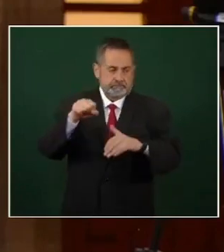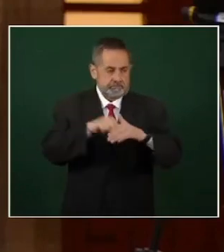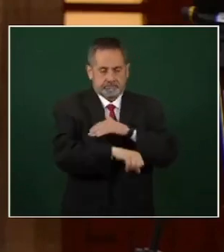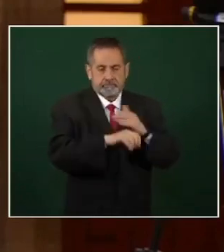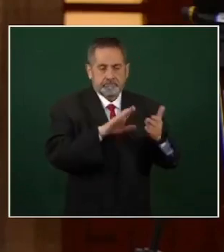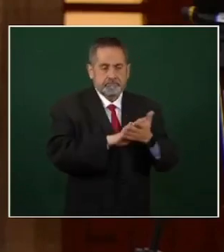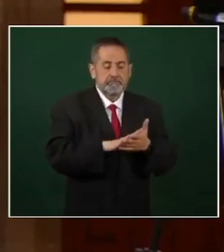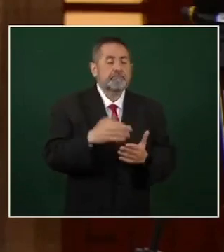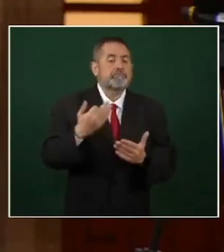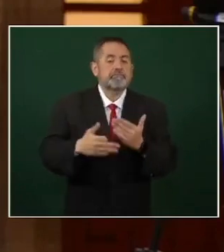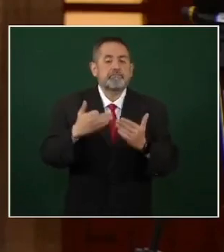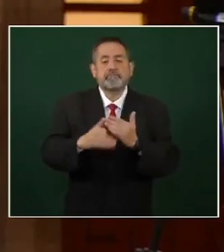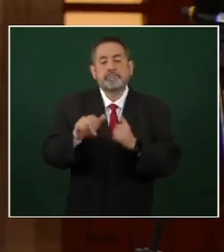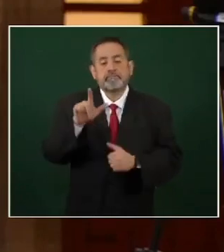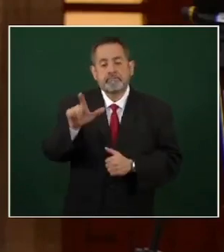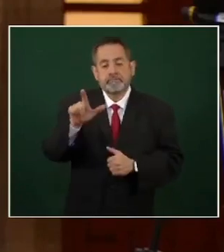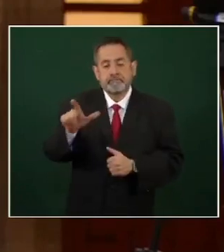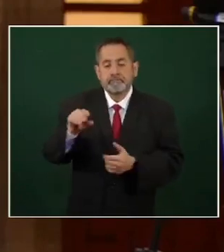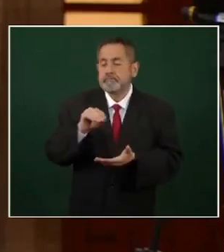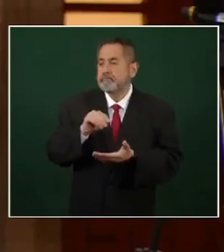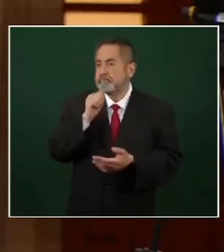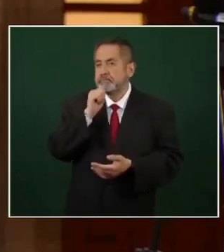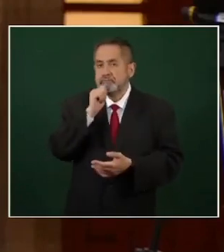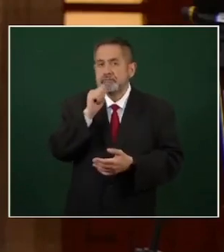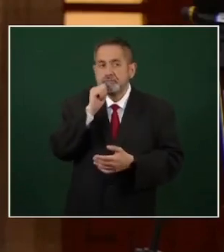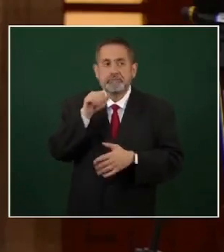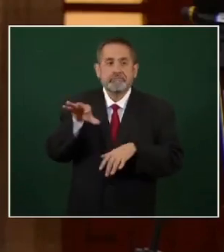17 prófugos. Adelante.